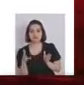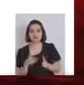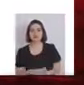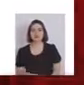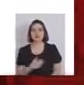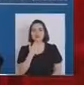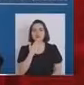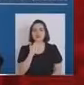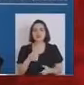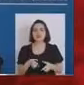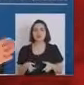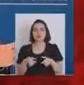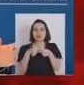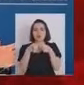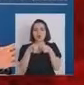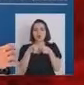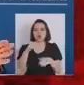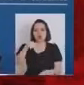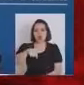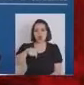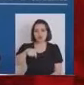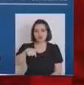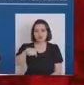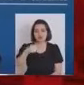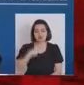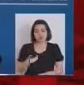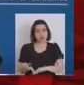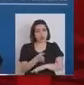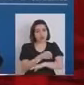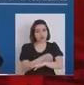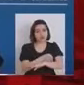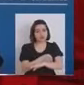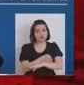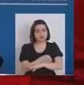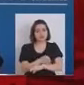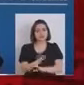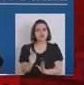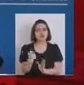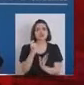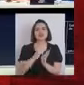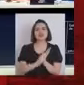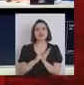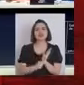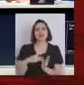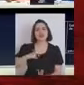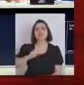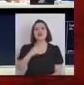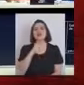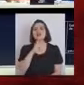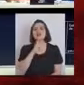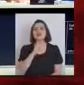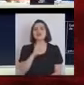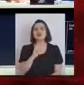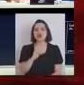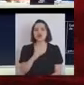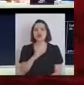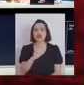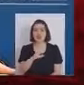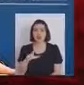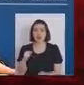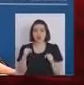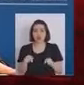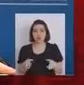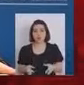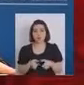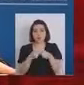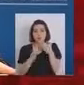día un poco más holgada respecto de disponibilidad de camas críticas. Pero claro, es un tema potente de cómo